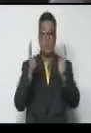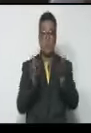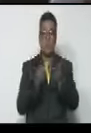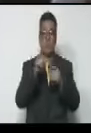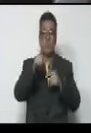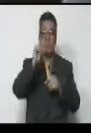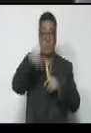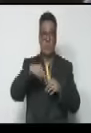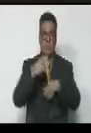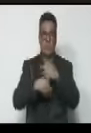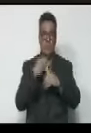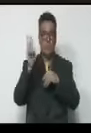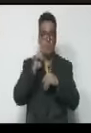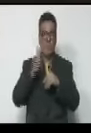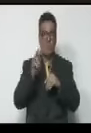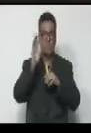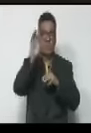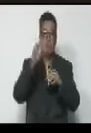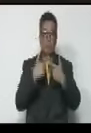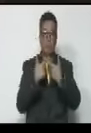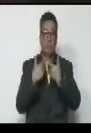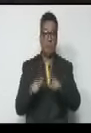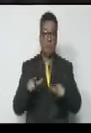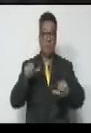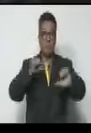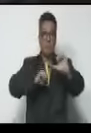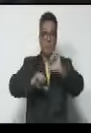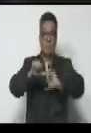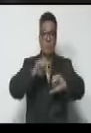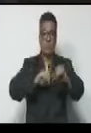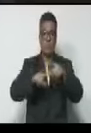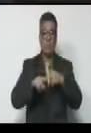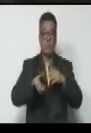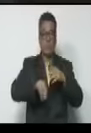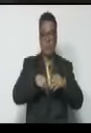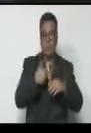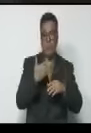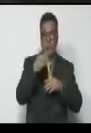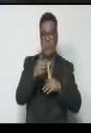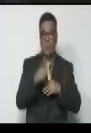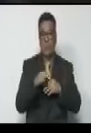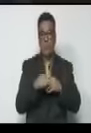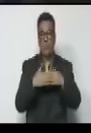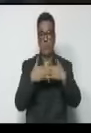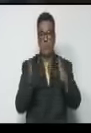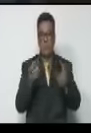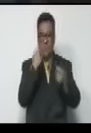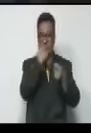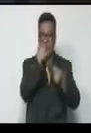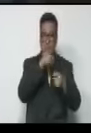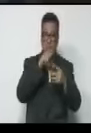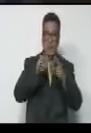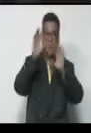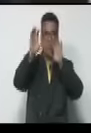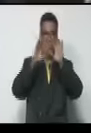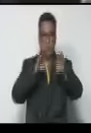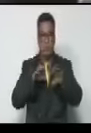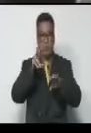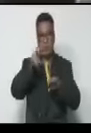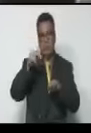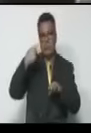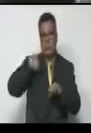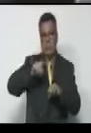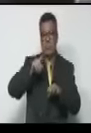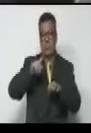establece que Venezuela es un país libre de laboratorios. Puede existir un cartel de droga en un país que no